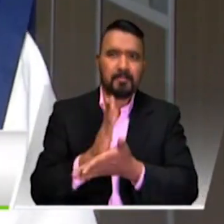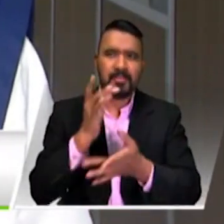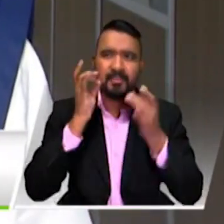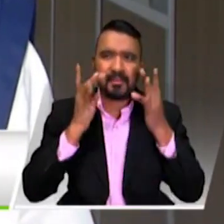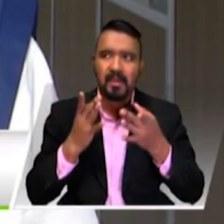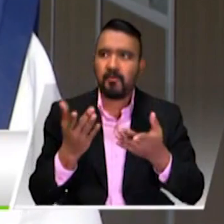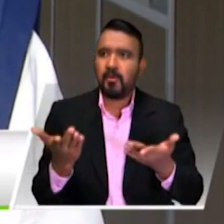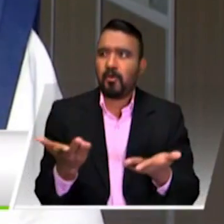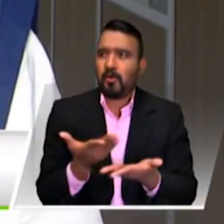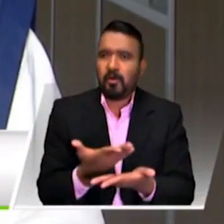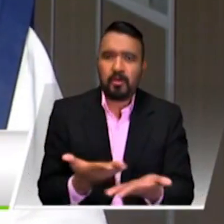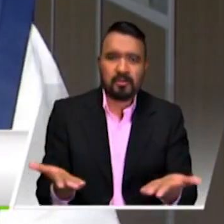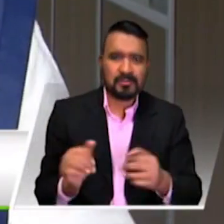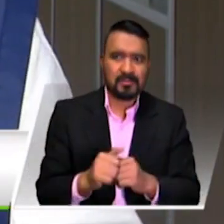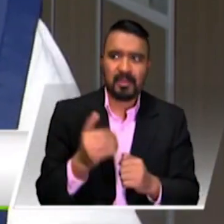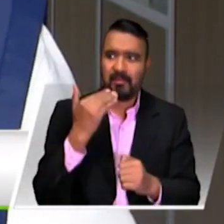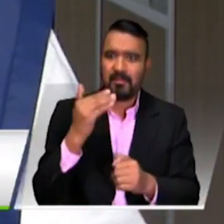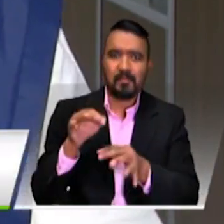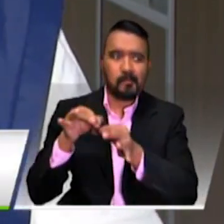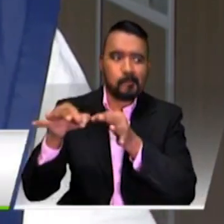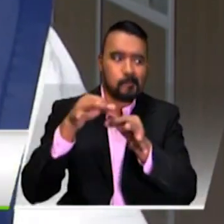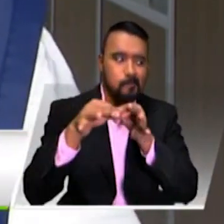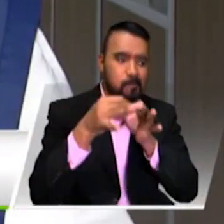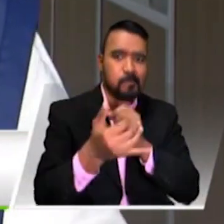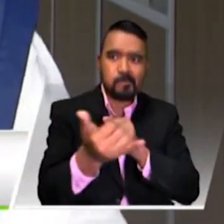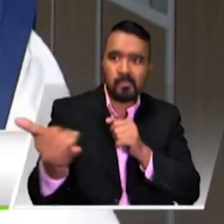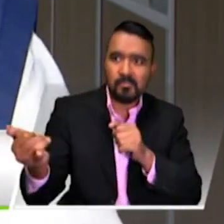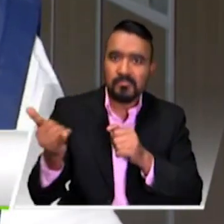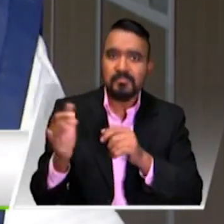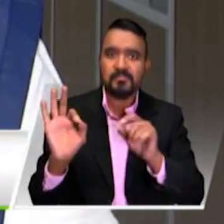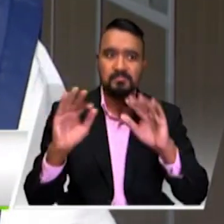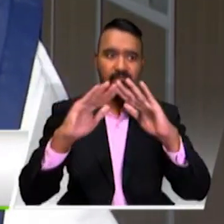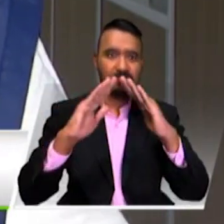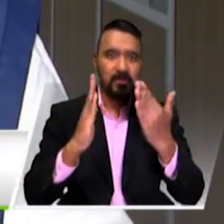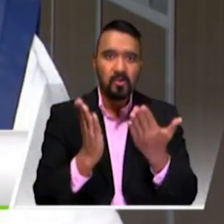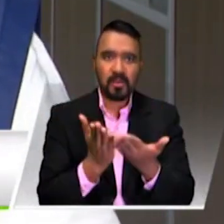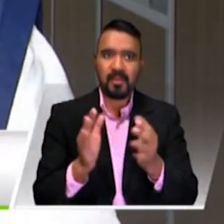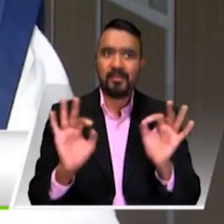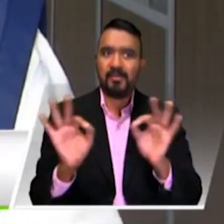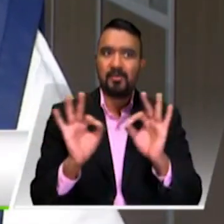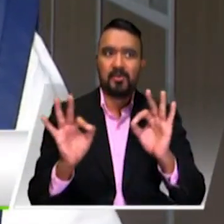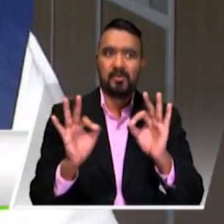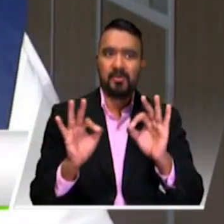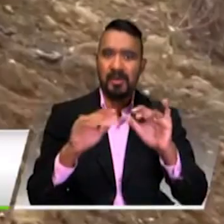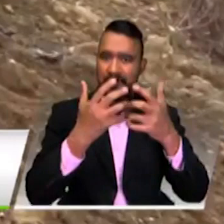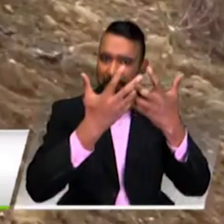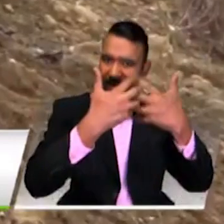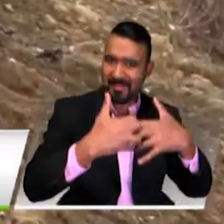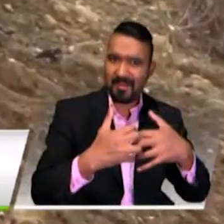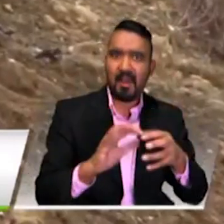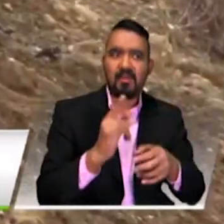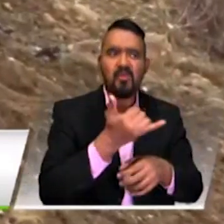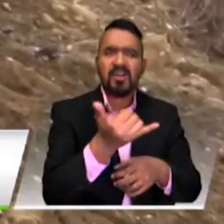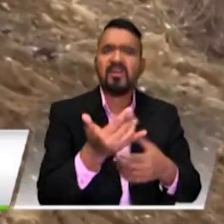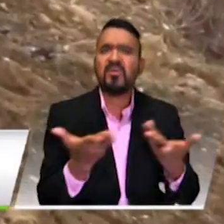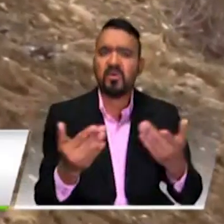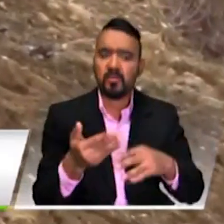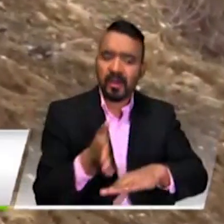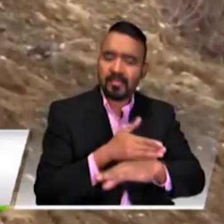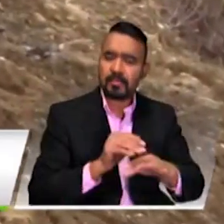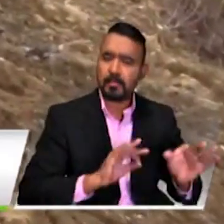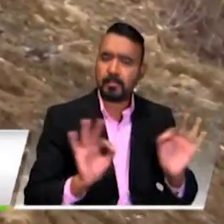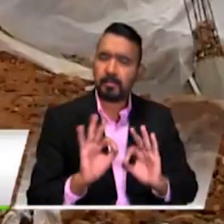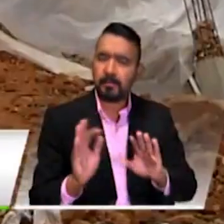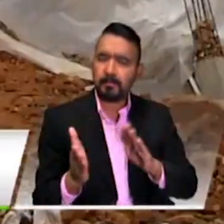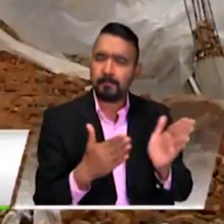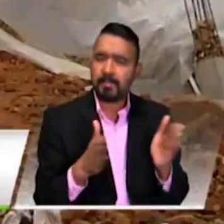que se puedan presentar en nuestros municipios, en nuestros colegios, en nuestras empresas, incluso a nivel familiar. Por eso la invitación que se hace